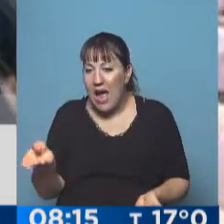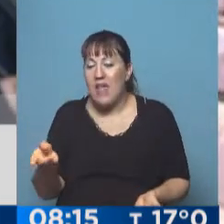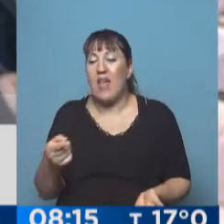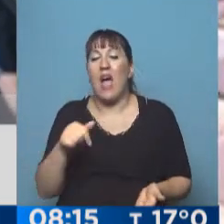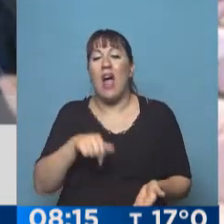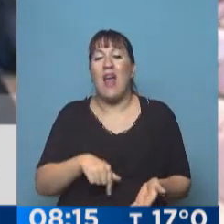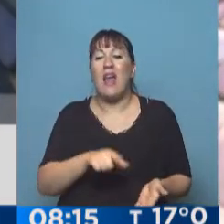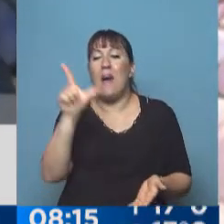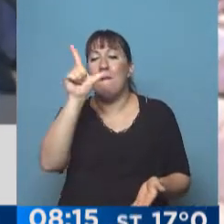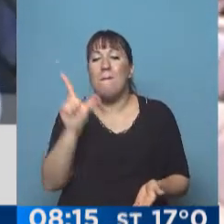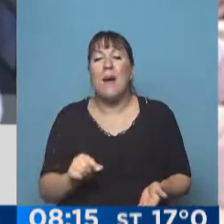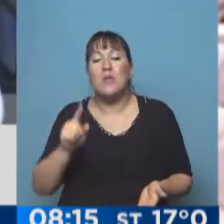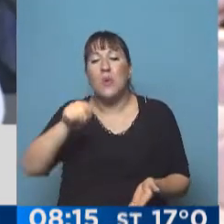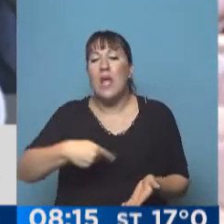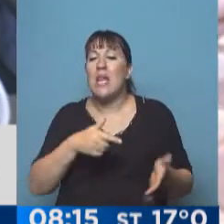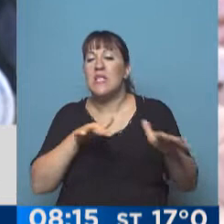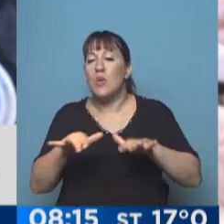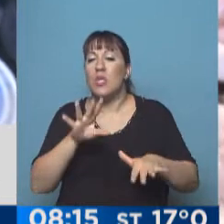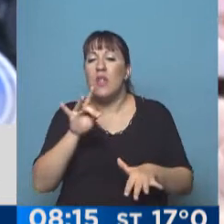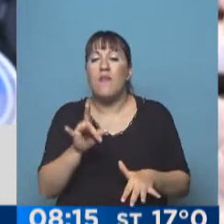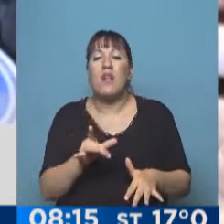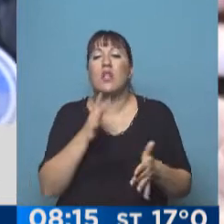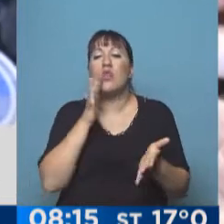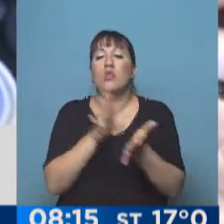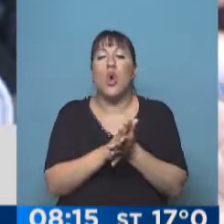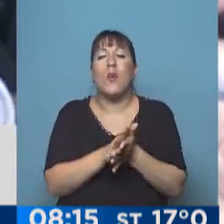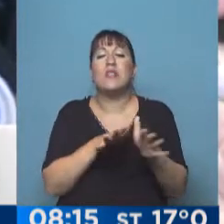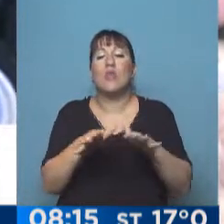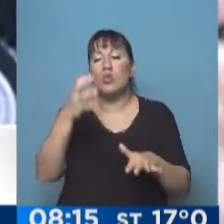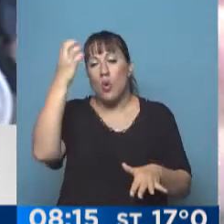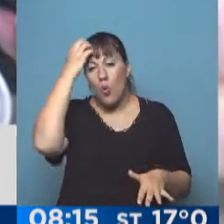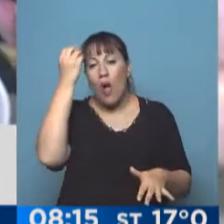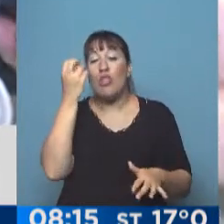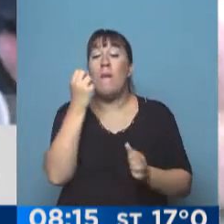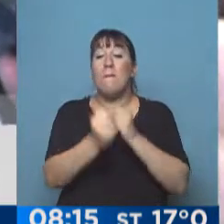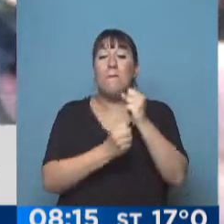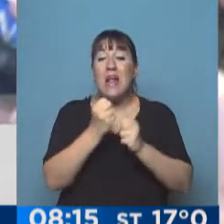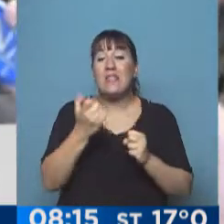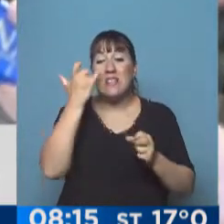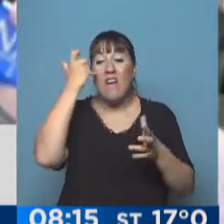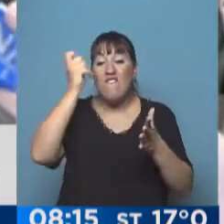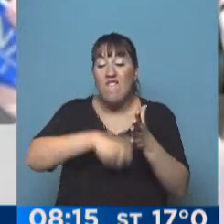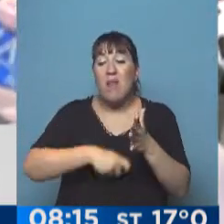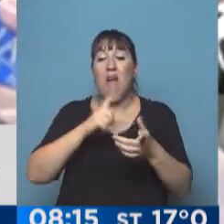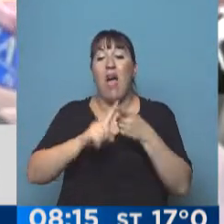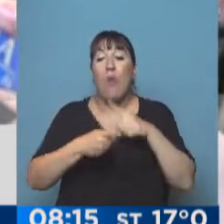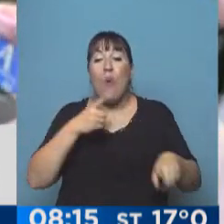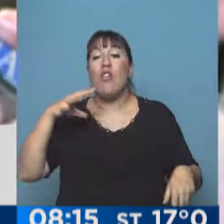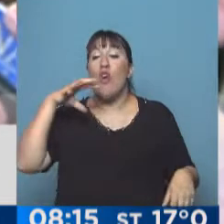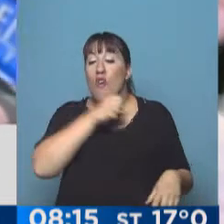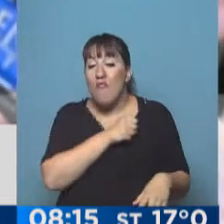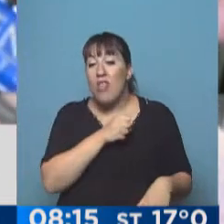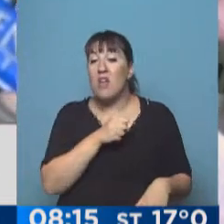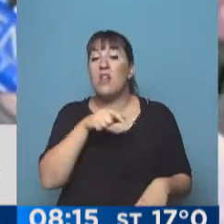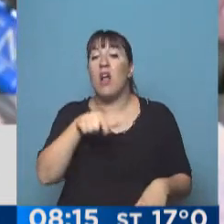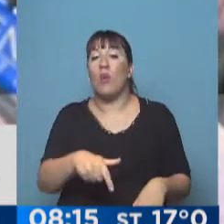país en situaciones complicadísimas desde el punto de vista judicial cuando empresas que han firmado acuerdos de confidencialidad se le